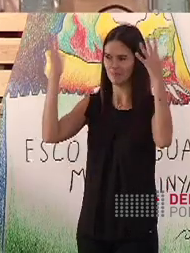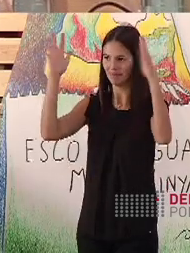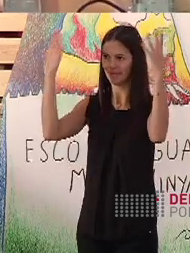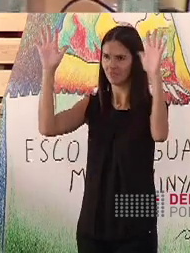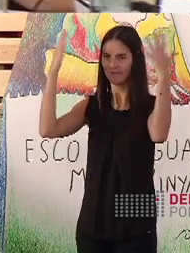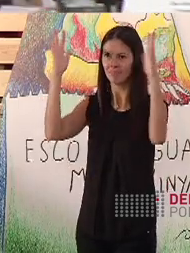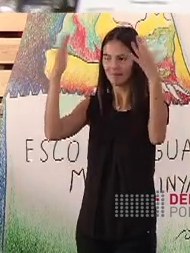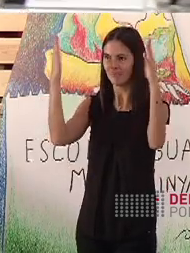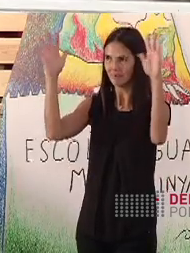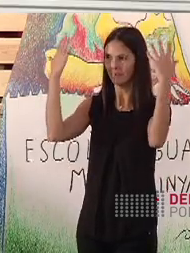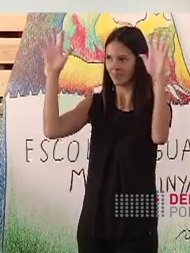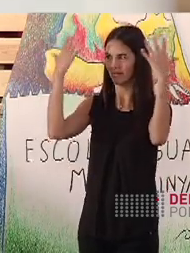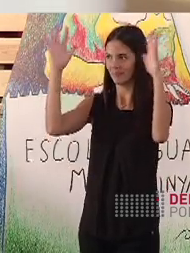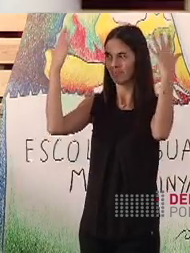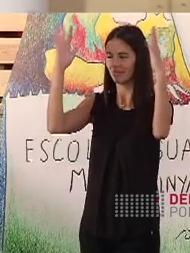Muchas gracias.